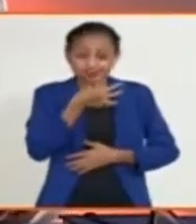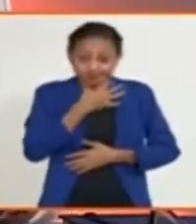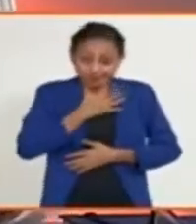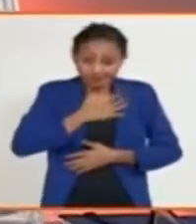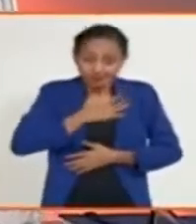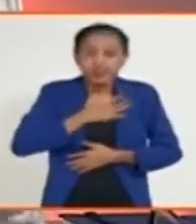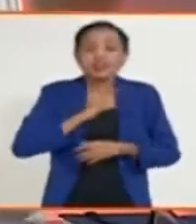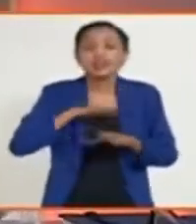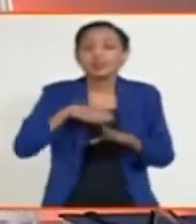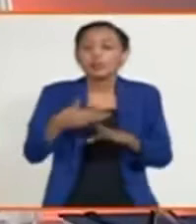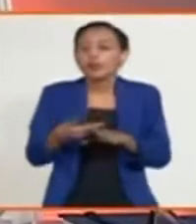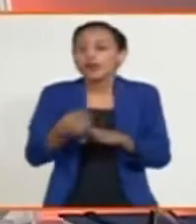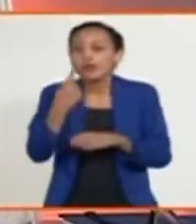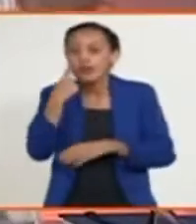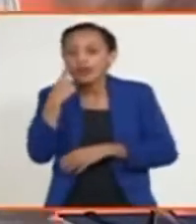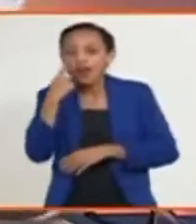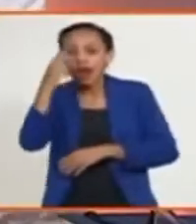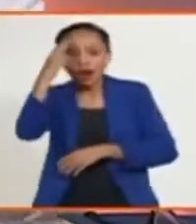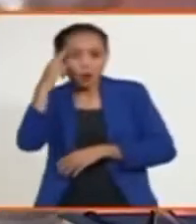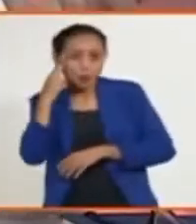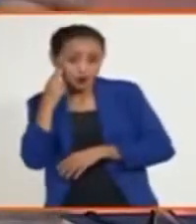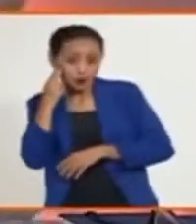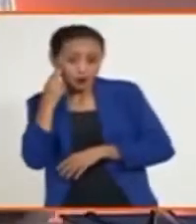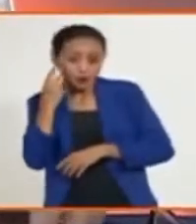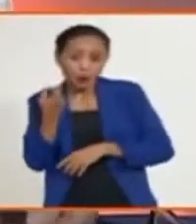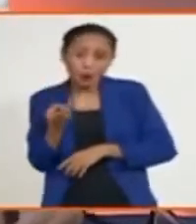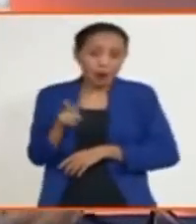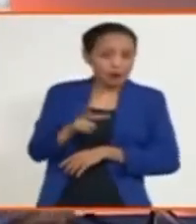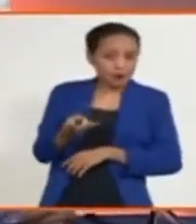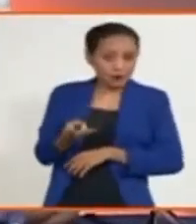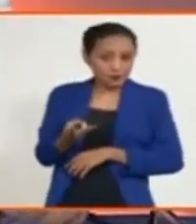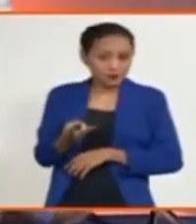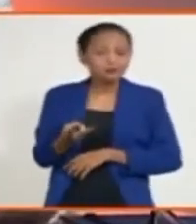luego al abuelo o viceversa pero que lo hiciera en un doble